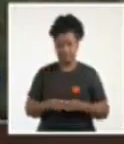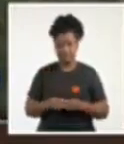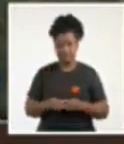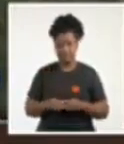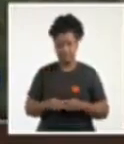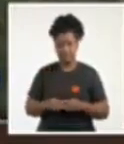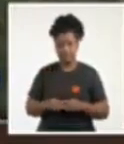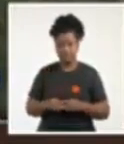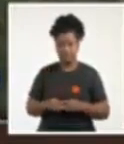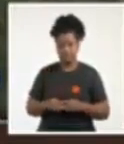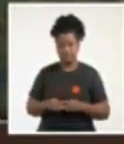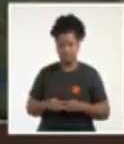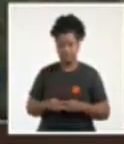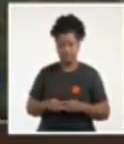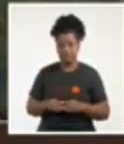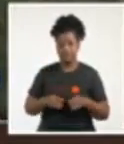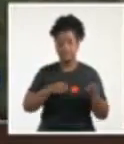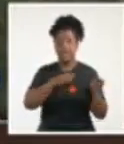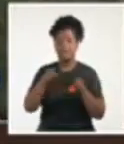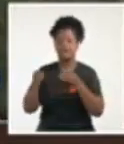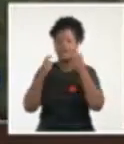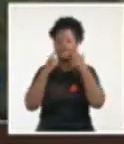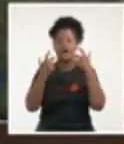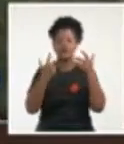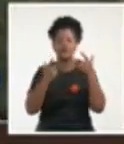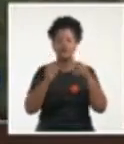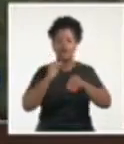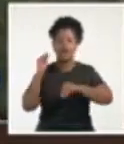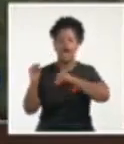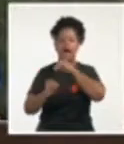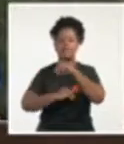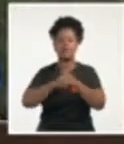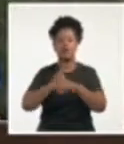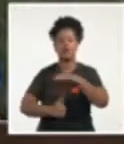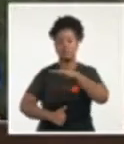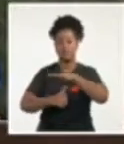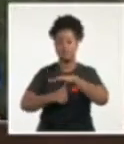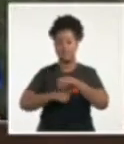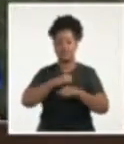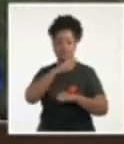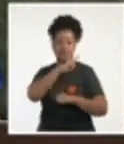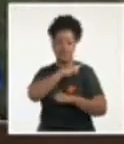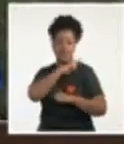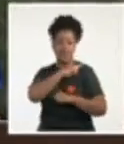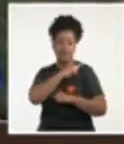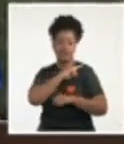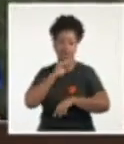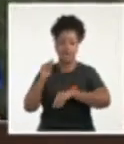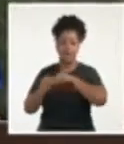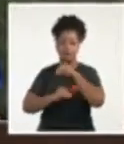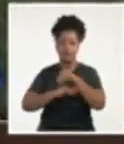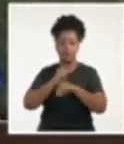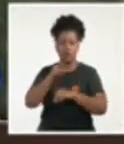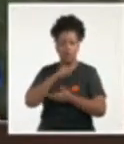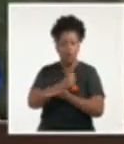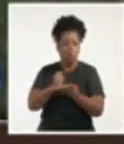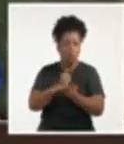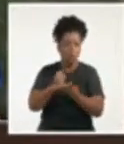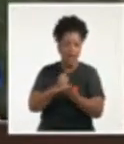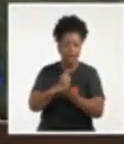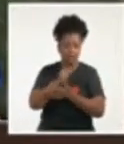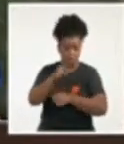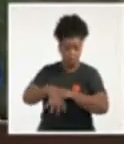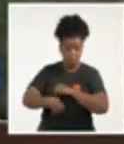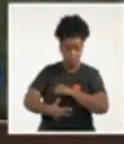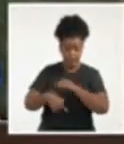Y entonces el famoso cambio de régimen. ¿A quién le molesta el régimen, el supuesto régimen cubano? ¿A quién le molesta el sistema